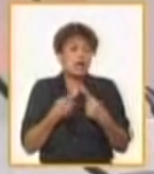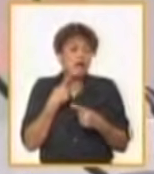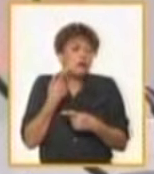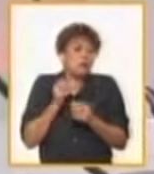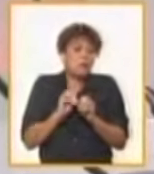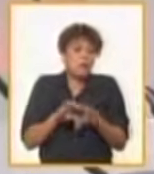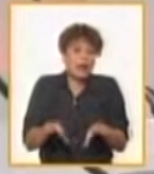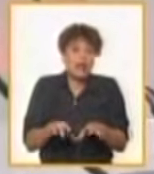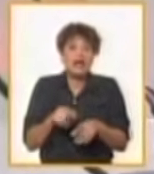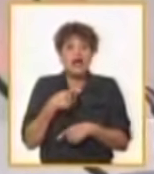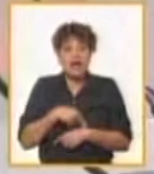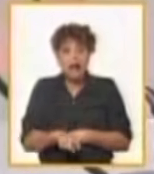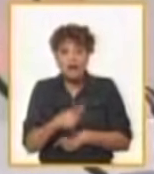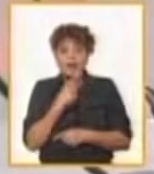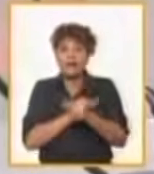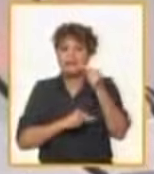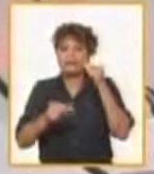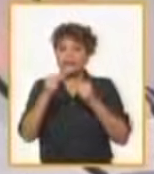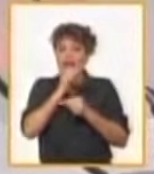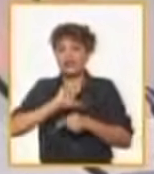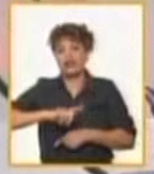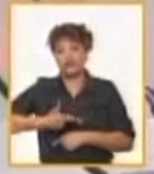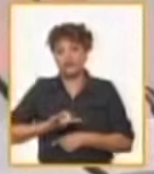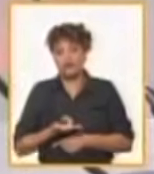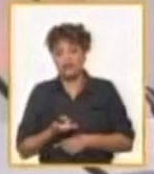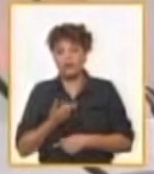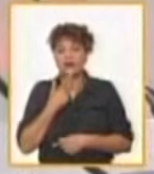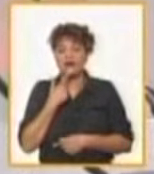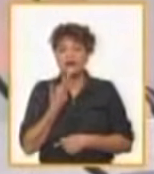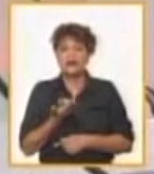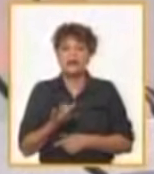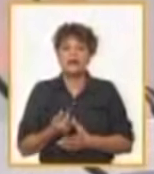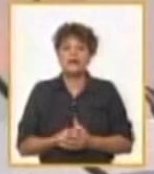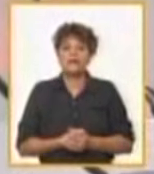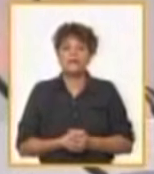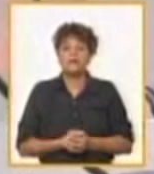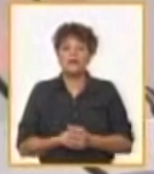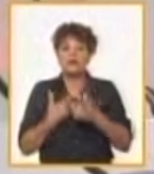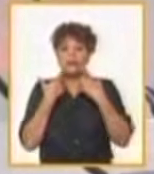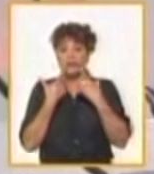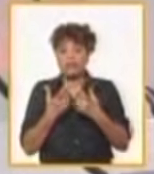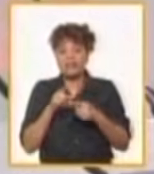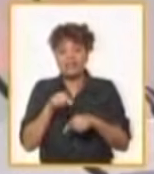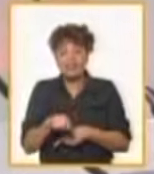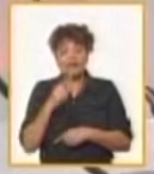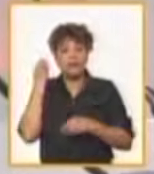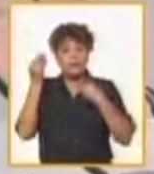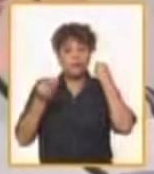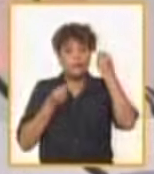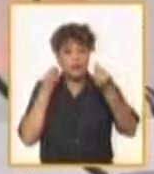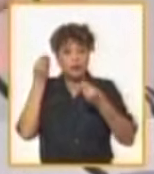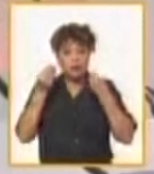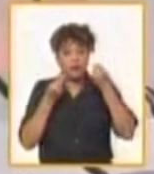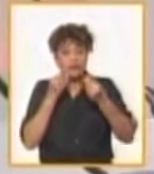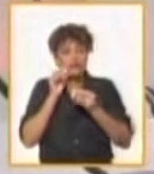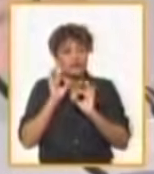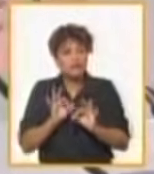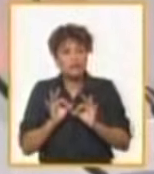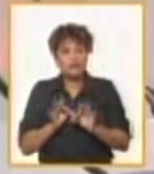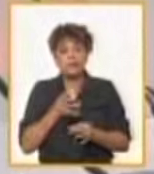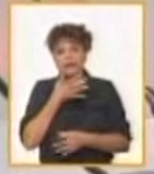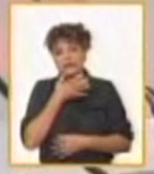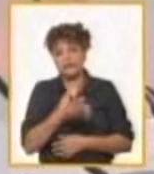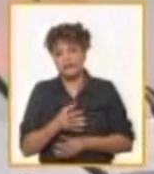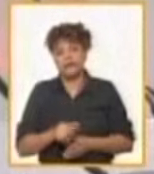las garantías materiales para el acceso a la cultura, para la creación, son una preocupación constante en el discurso y en la obra, en la